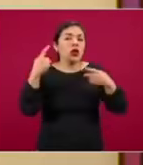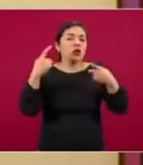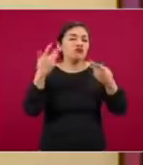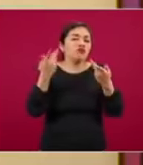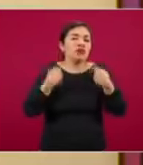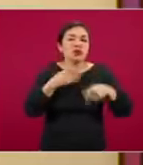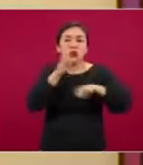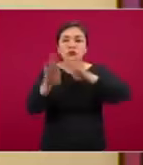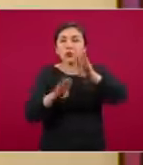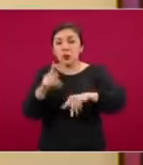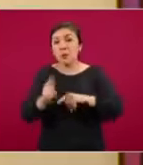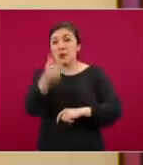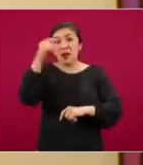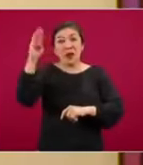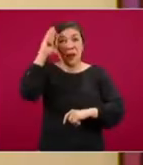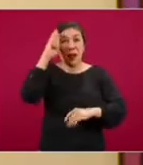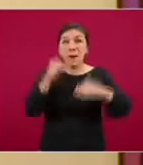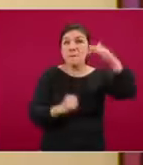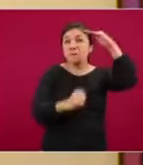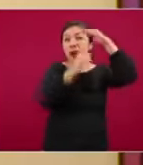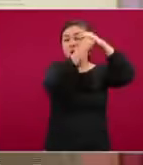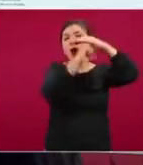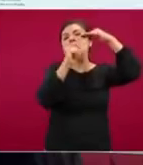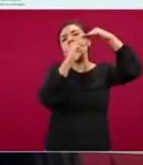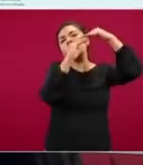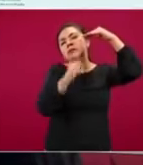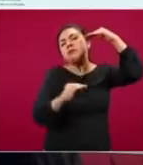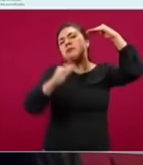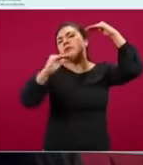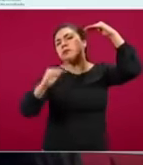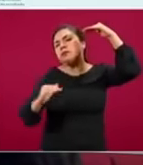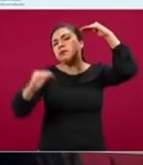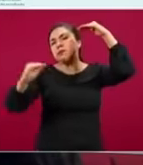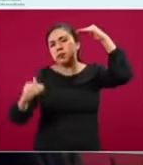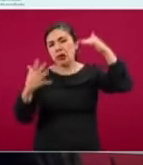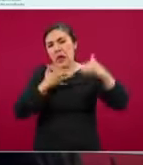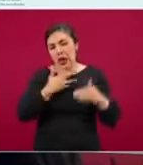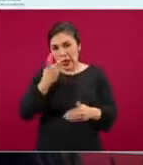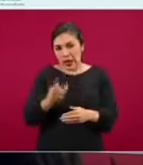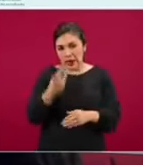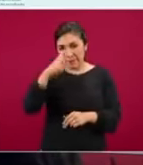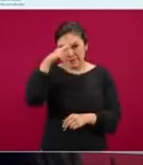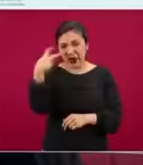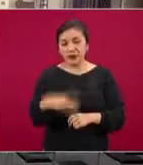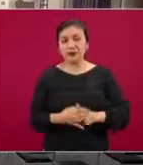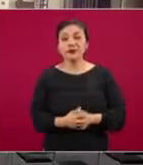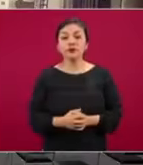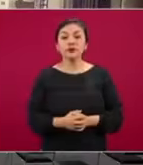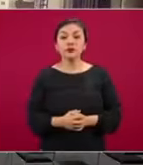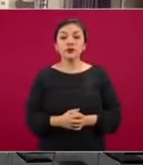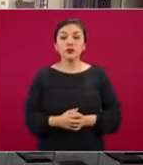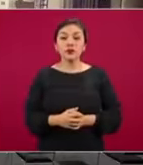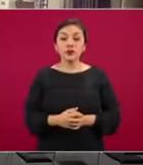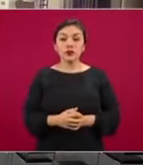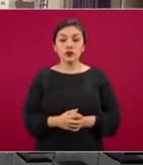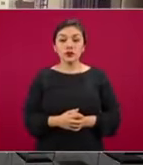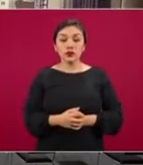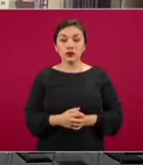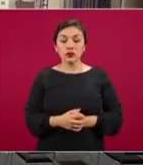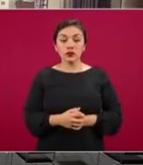este punto más alto que en algún momento tuvimos en la epidemia de lo que va en México. Veamos la siguiente